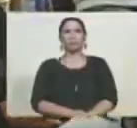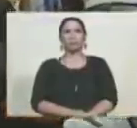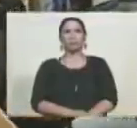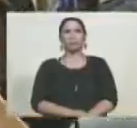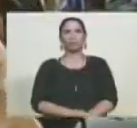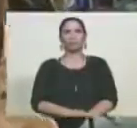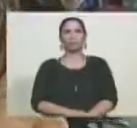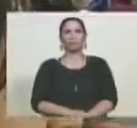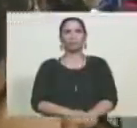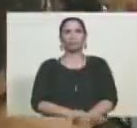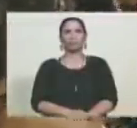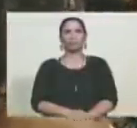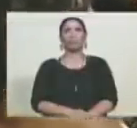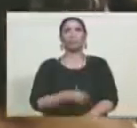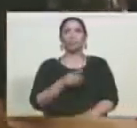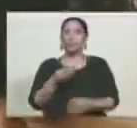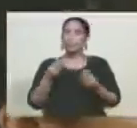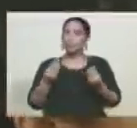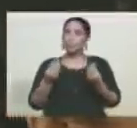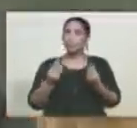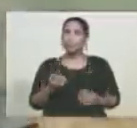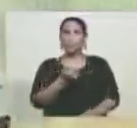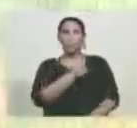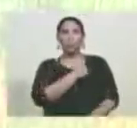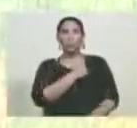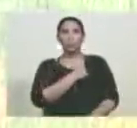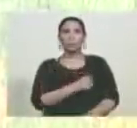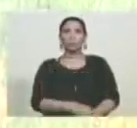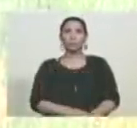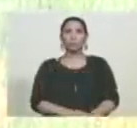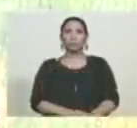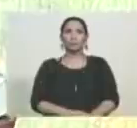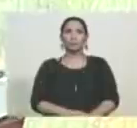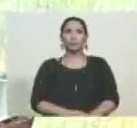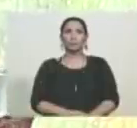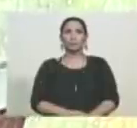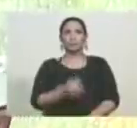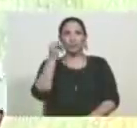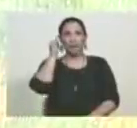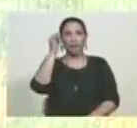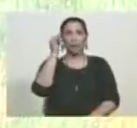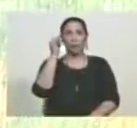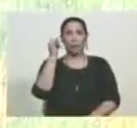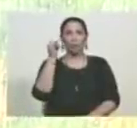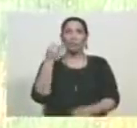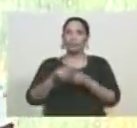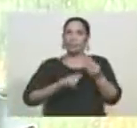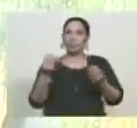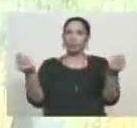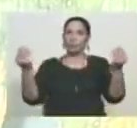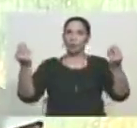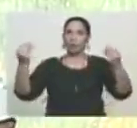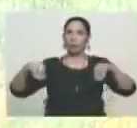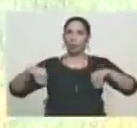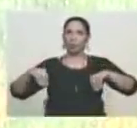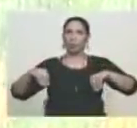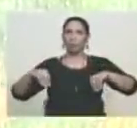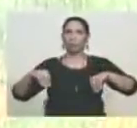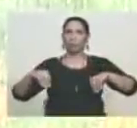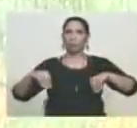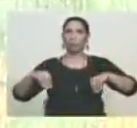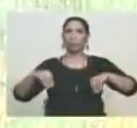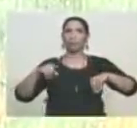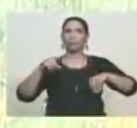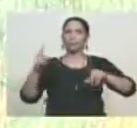Está el casito aquí, camarada. Agrícola Yaracuy. Se hizo un acuerdo. El camarada Luis Soteldo, cuando